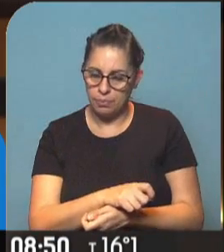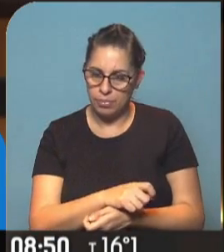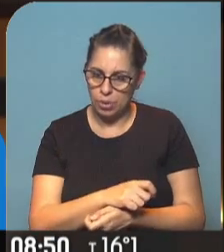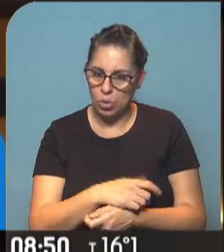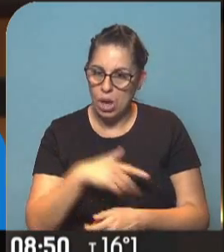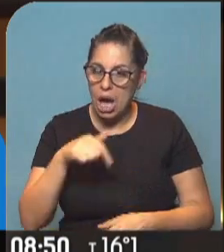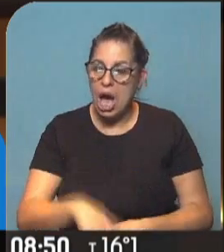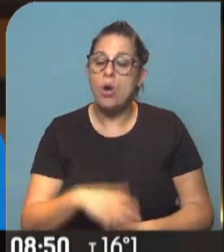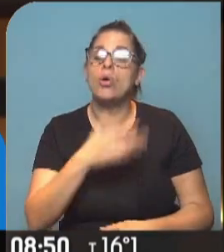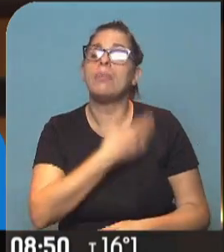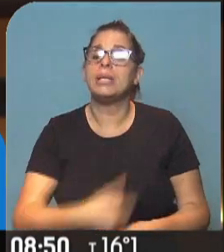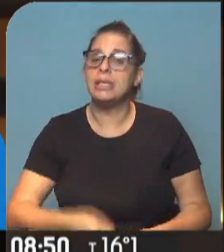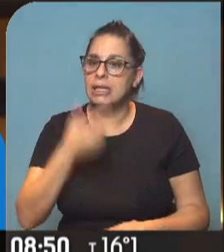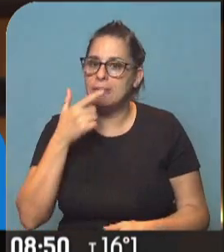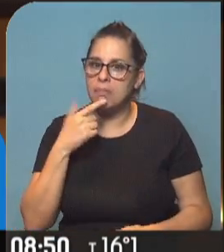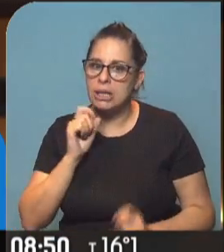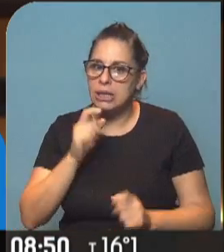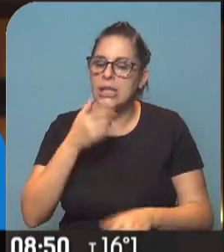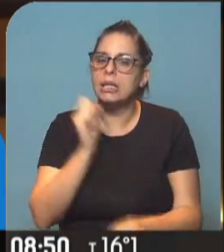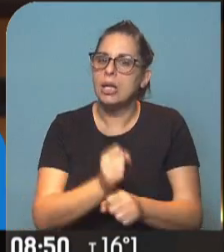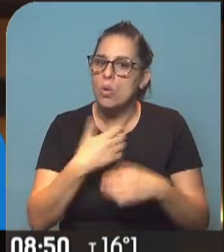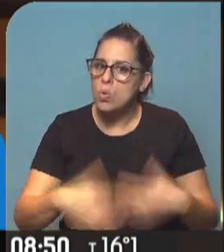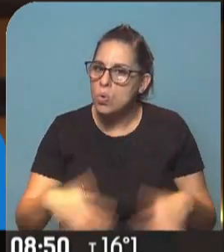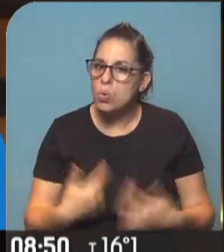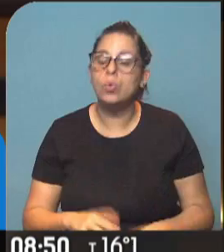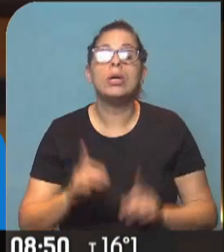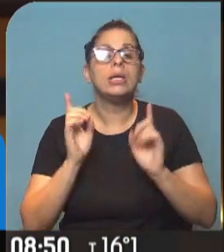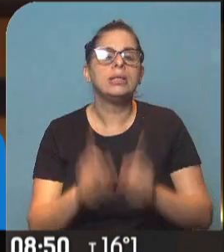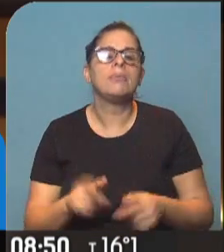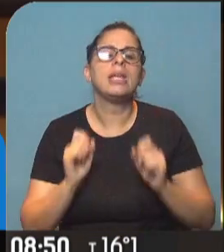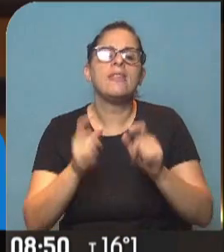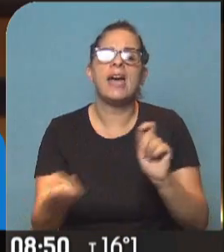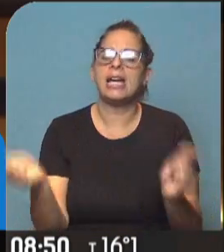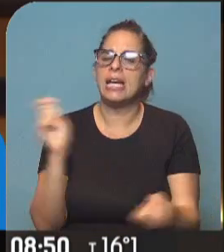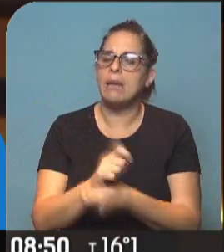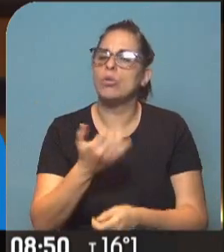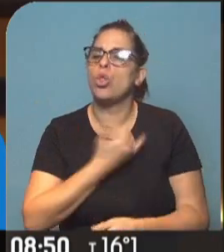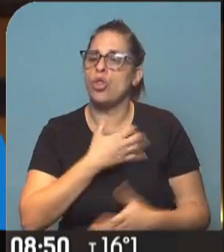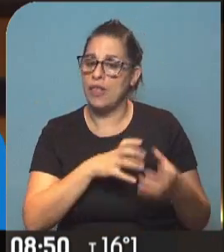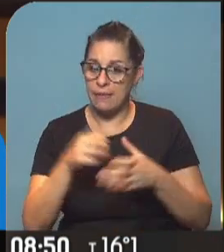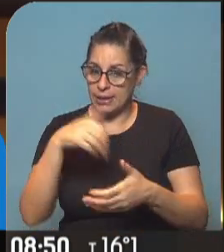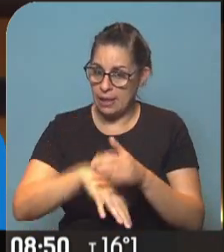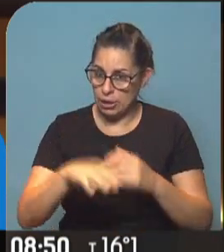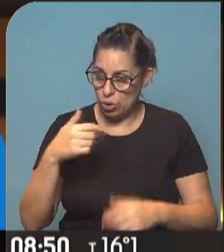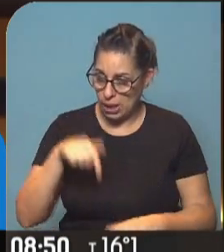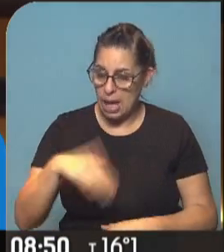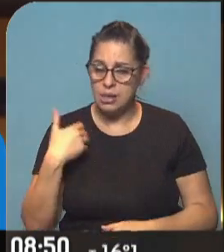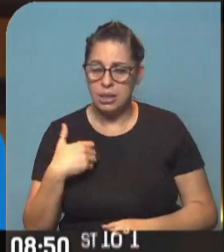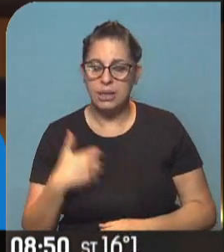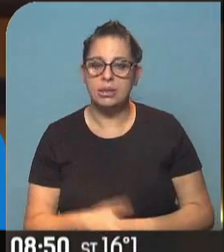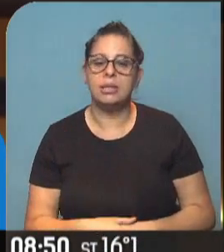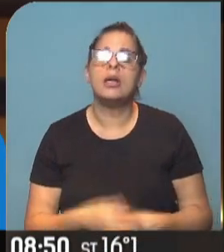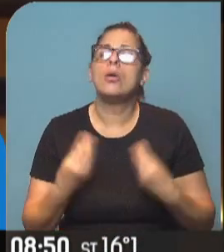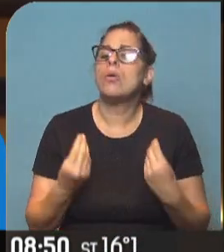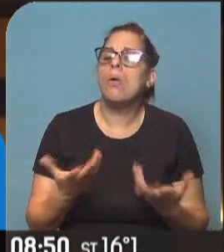desafío que nos puso el presidente macri fue también generar un cambio en el debate de la argentina no en